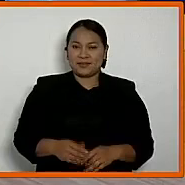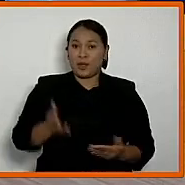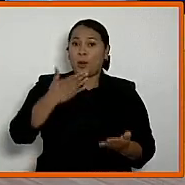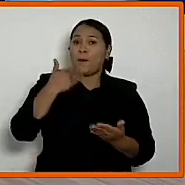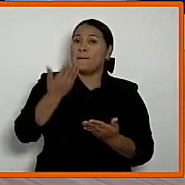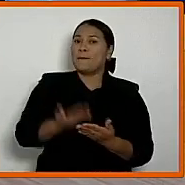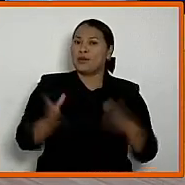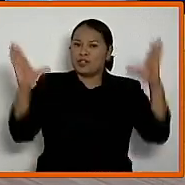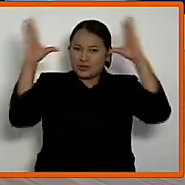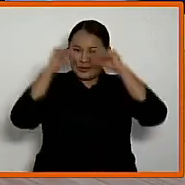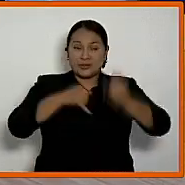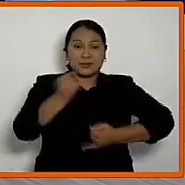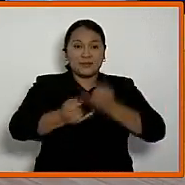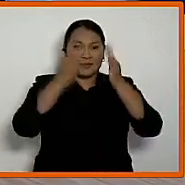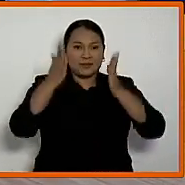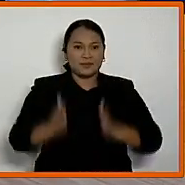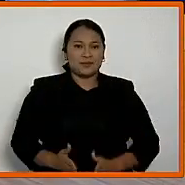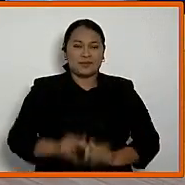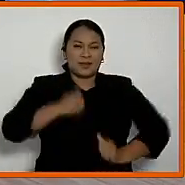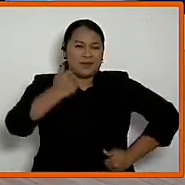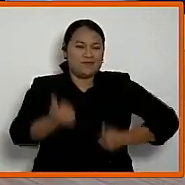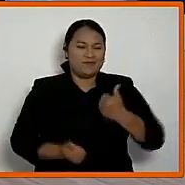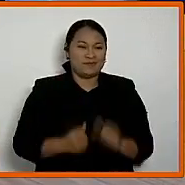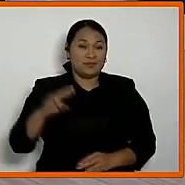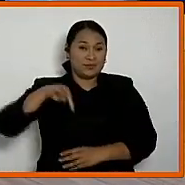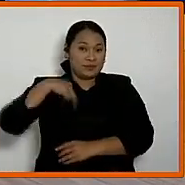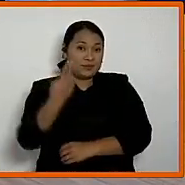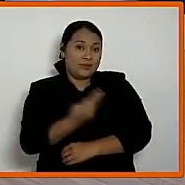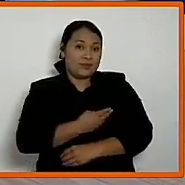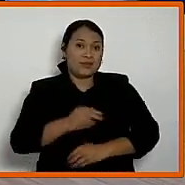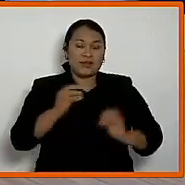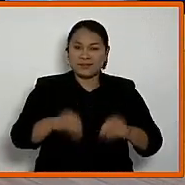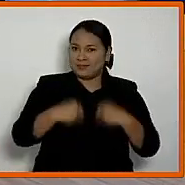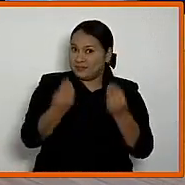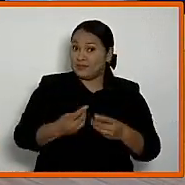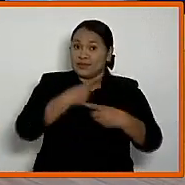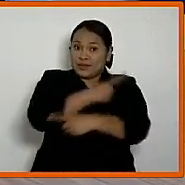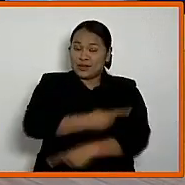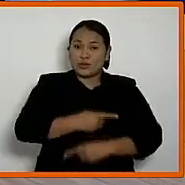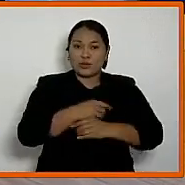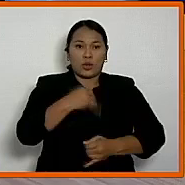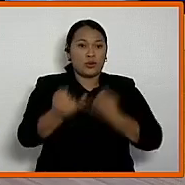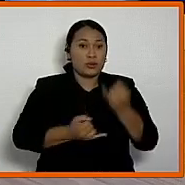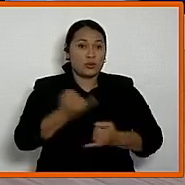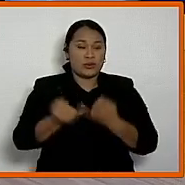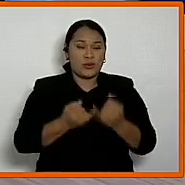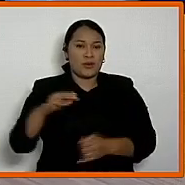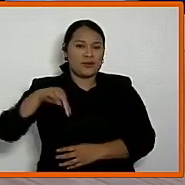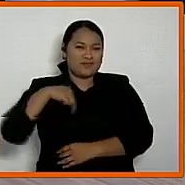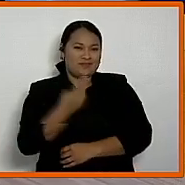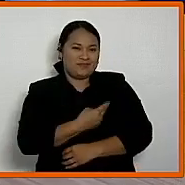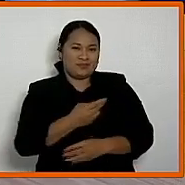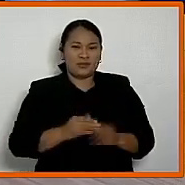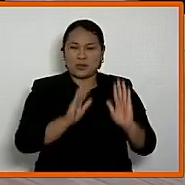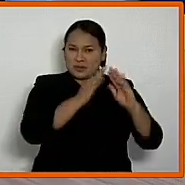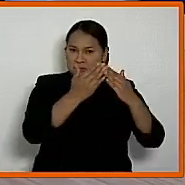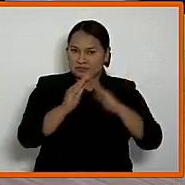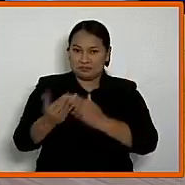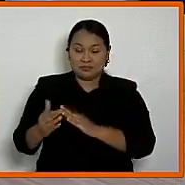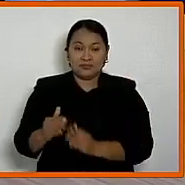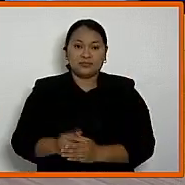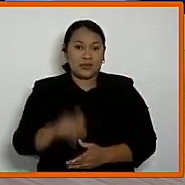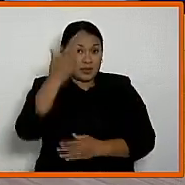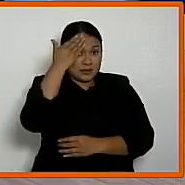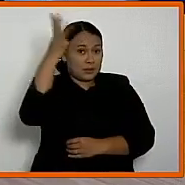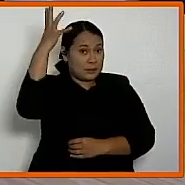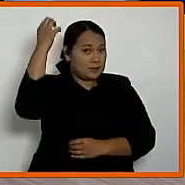buenas noches, queridos jugadores. Qué alegría es para nosotras poderles llevar la diversión de cada uno de nuestros juegos hasta sus hogares. Te saluda Charlyn